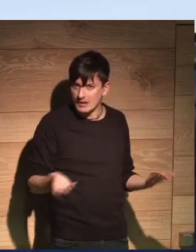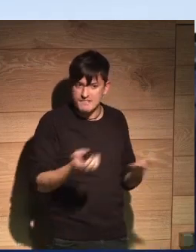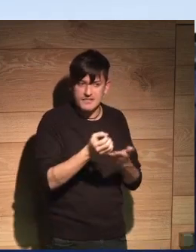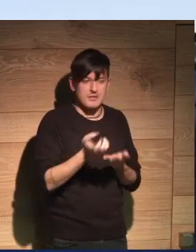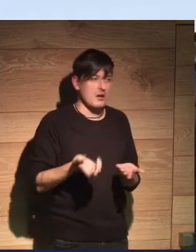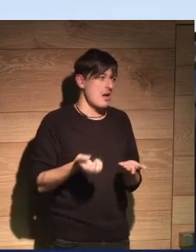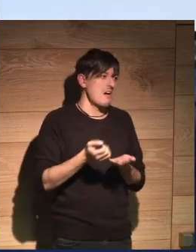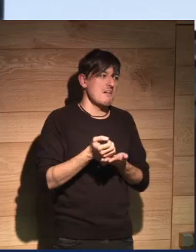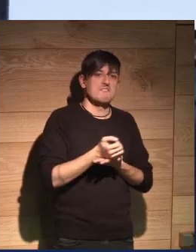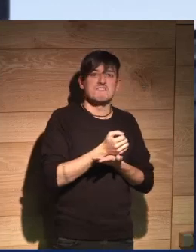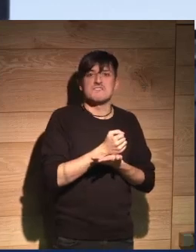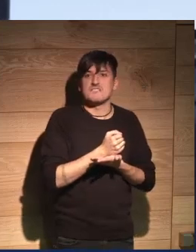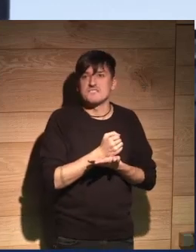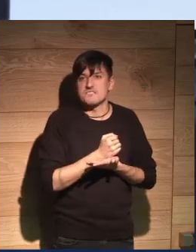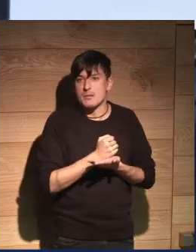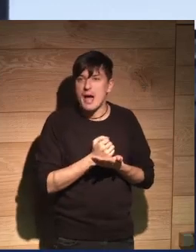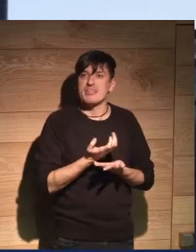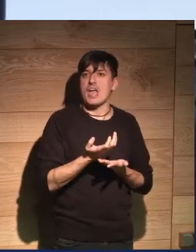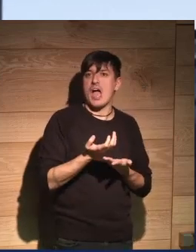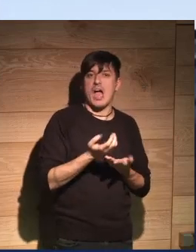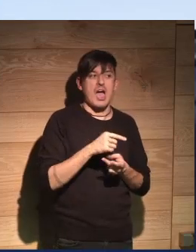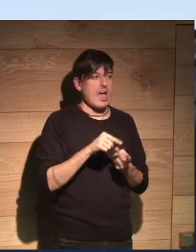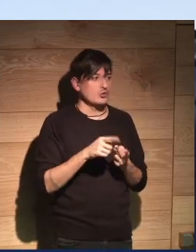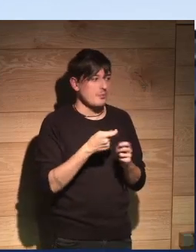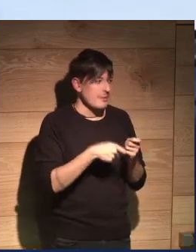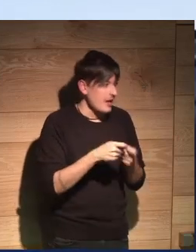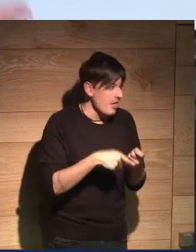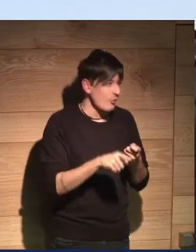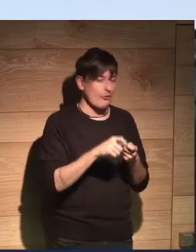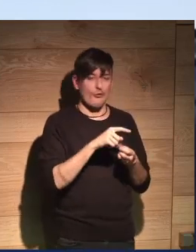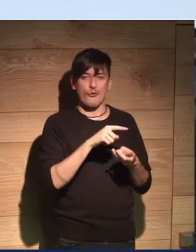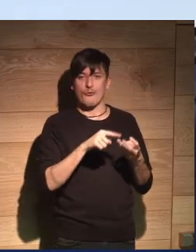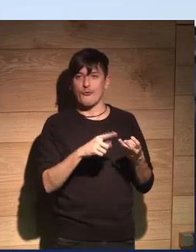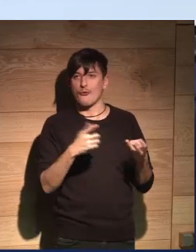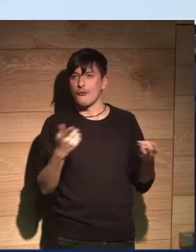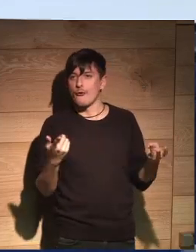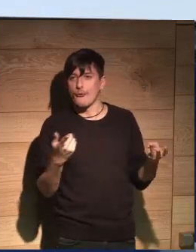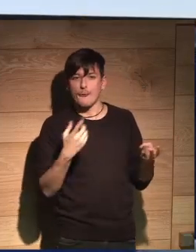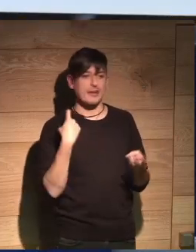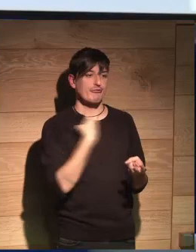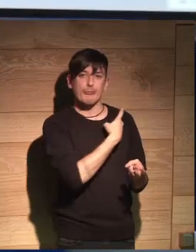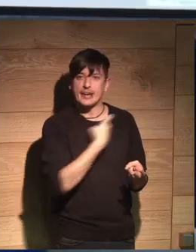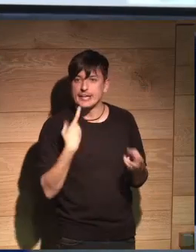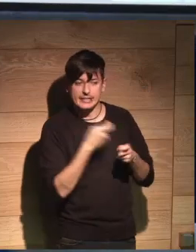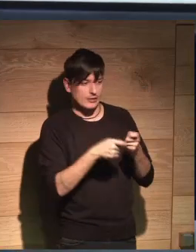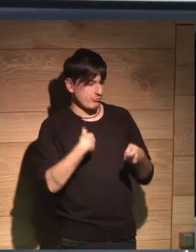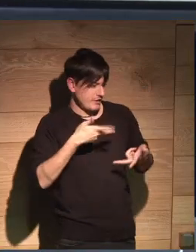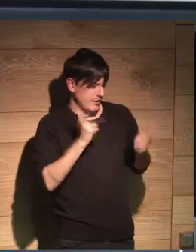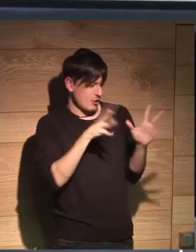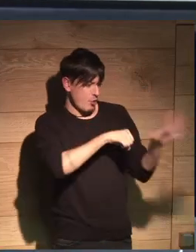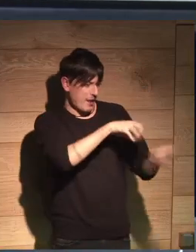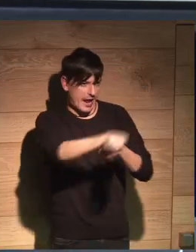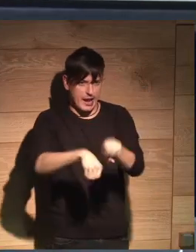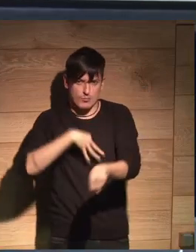farmacia, que prácticamente últimamente estamos hablando de lo mismo, o en un supermercado o en una perfumería. Yo soy libre de comprarlo, pero yo entiendo